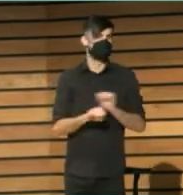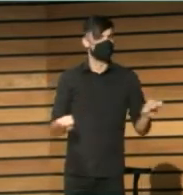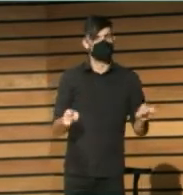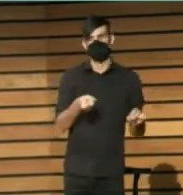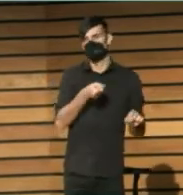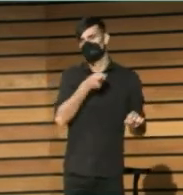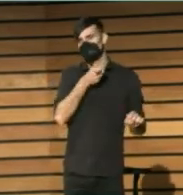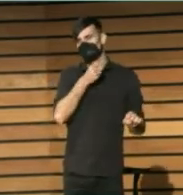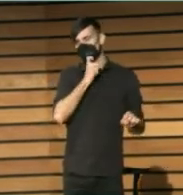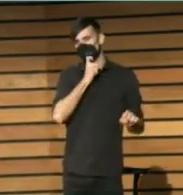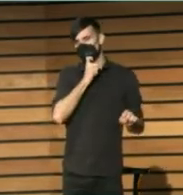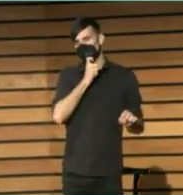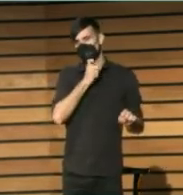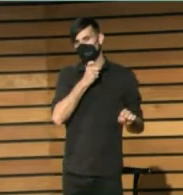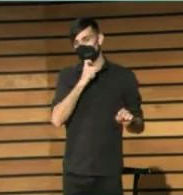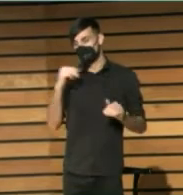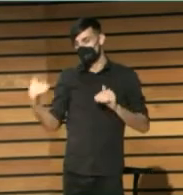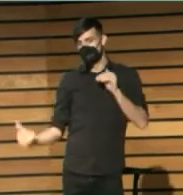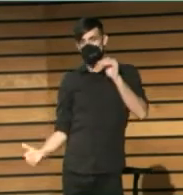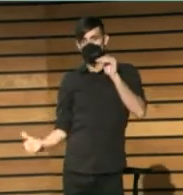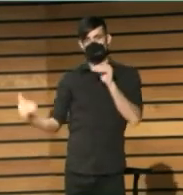aprender a ser iguales.